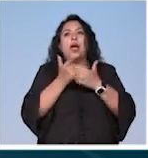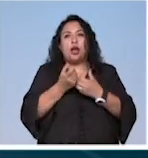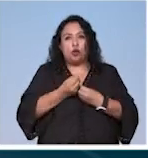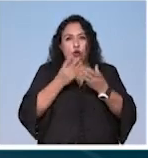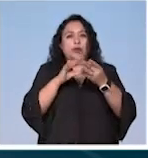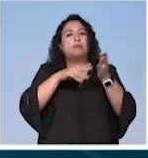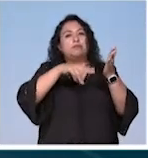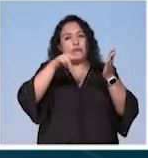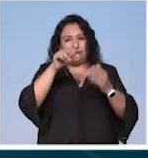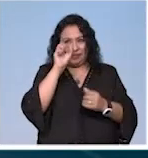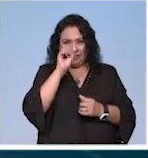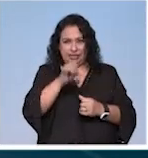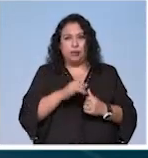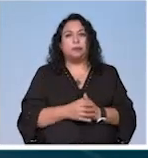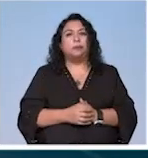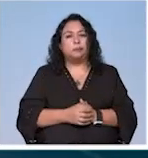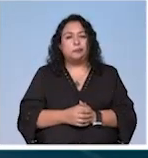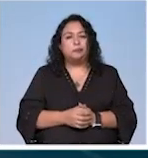el pincel.